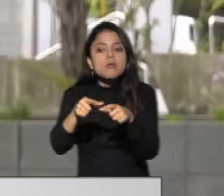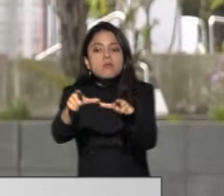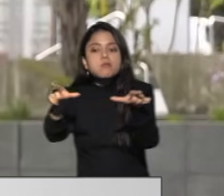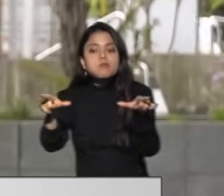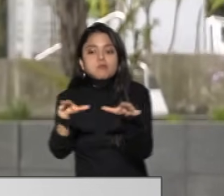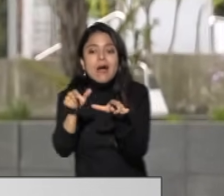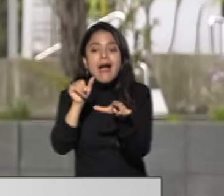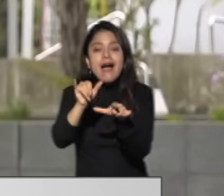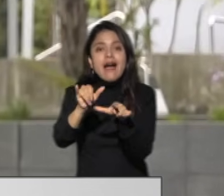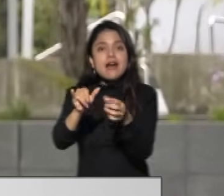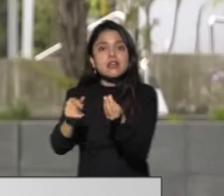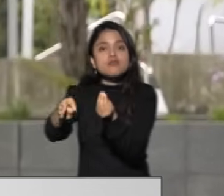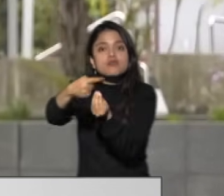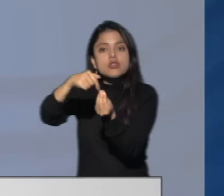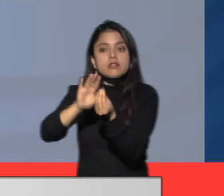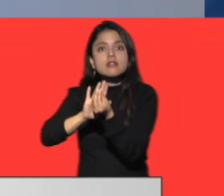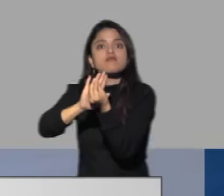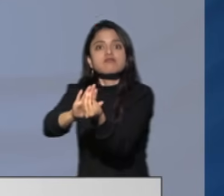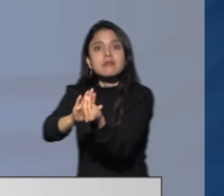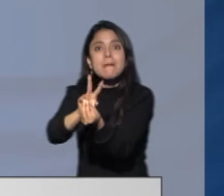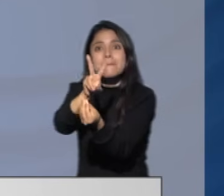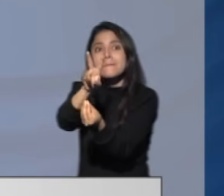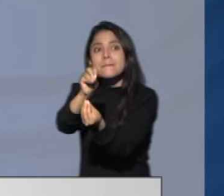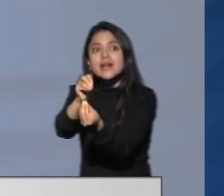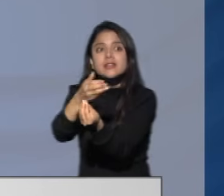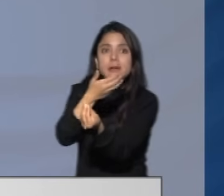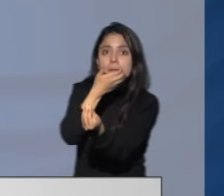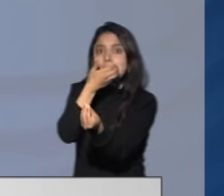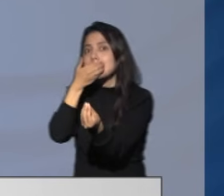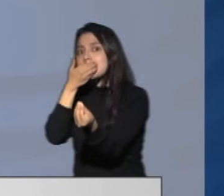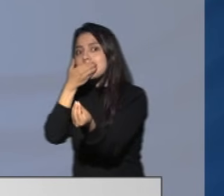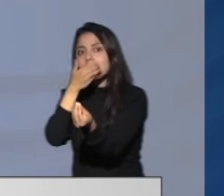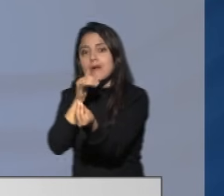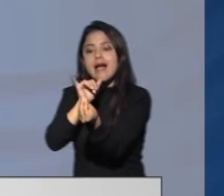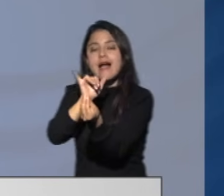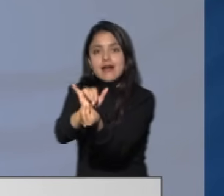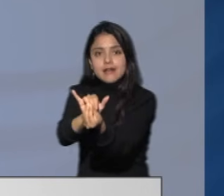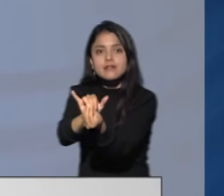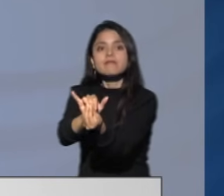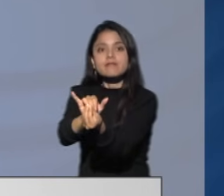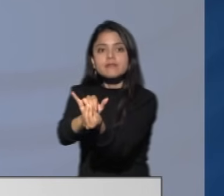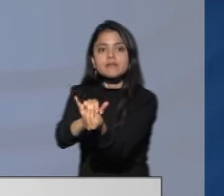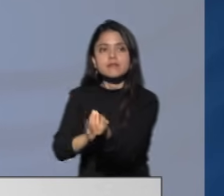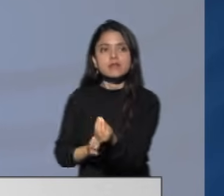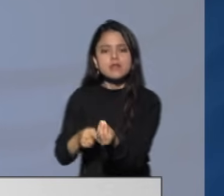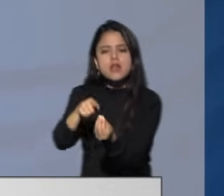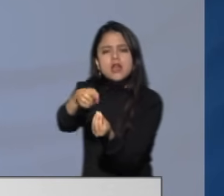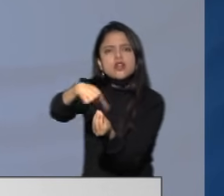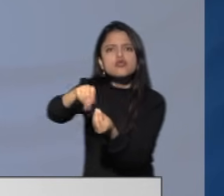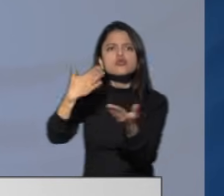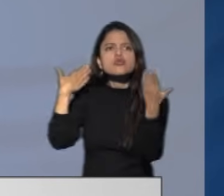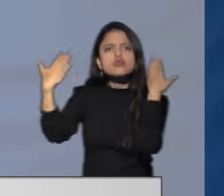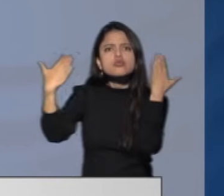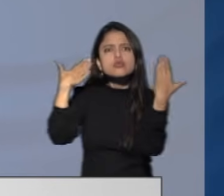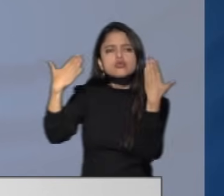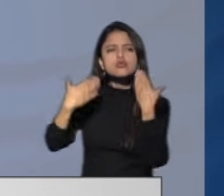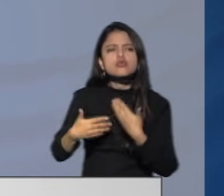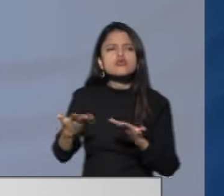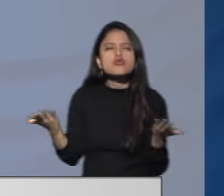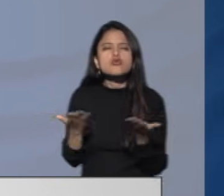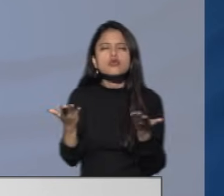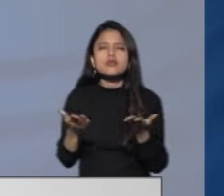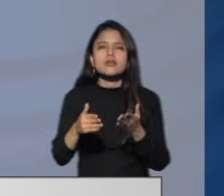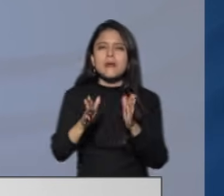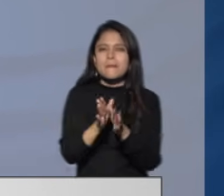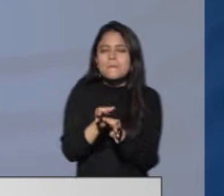también encerrados en una mina 20 pobladores, específicamente del corregimiento de Curiaco, vereda Los Andes, en el municipio